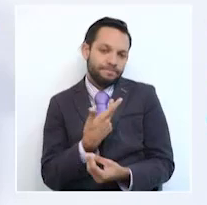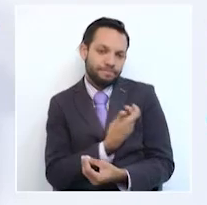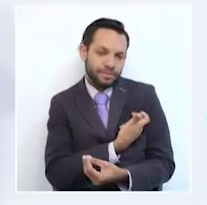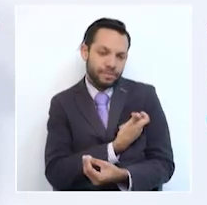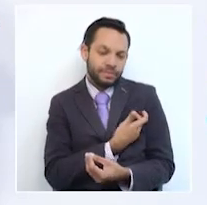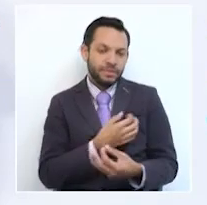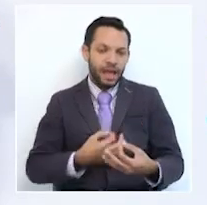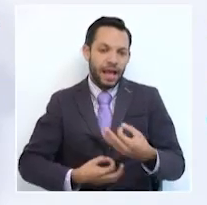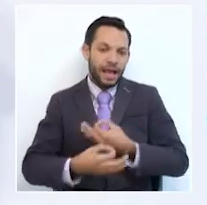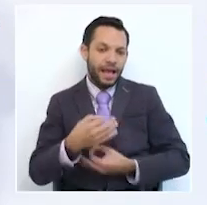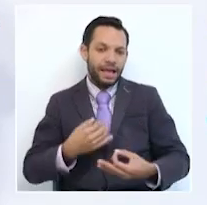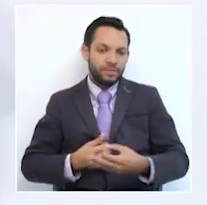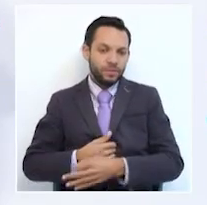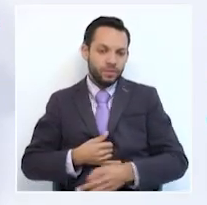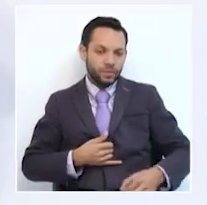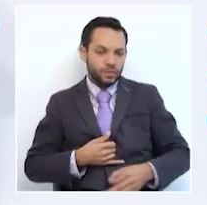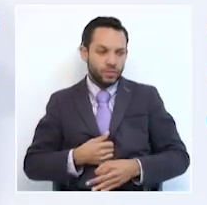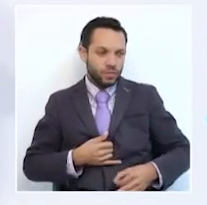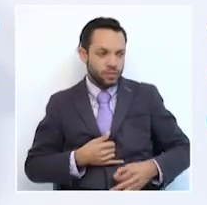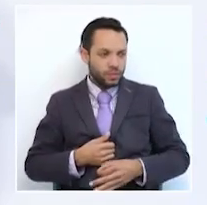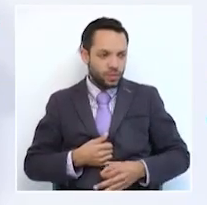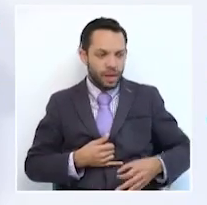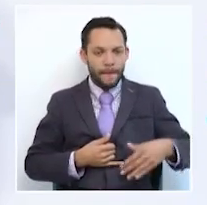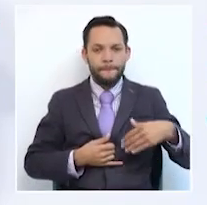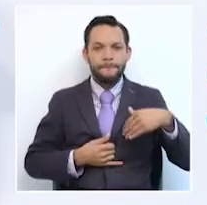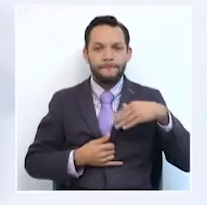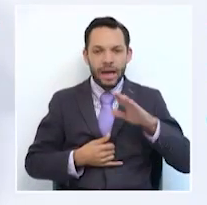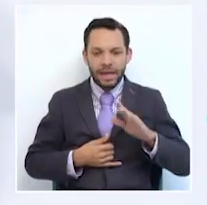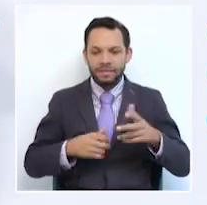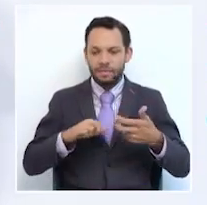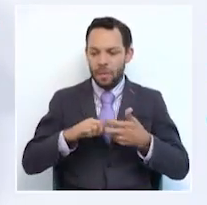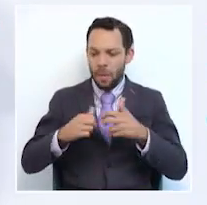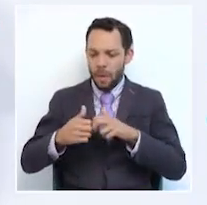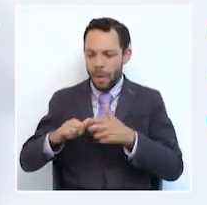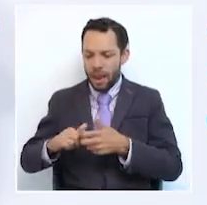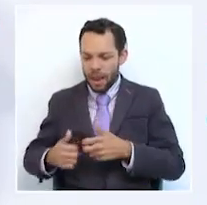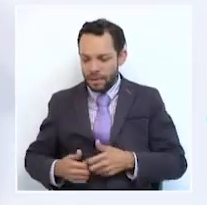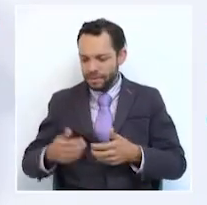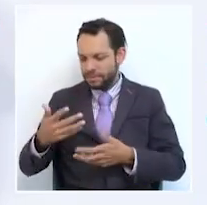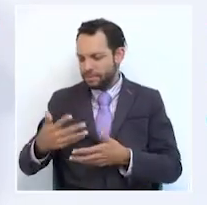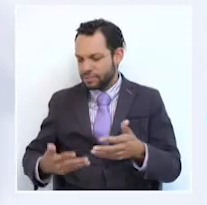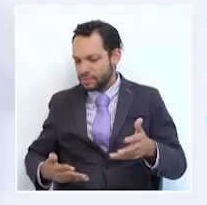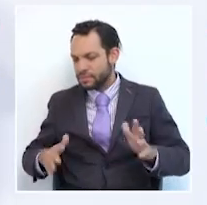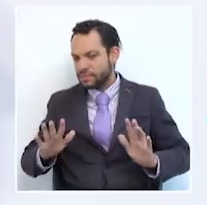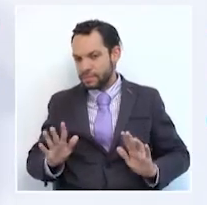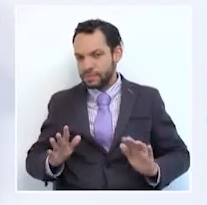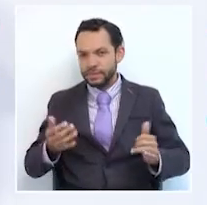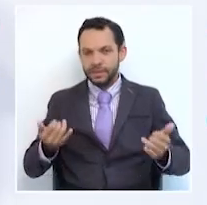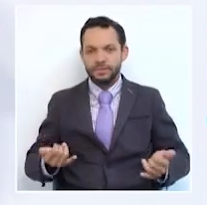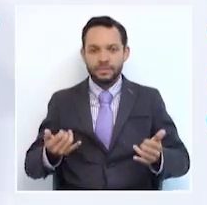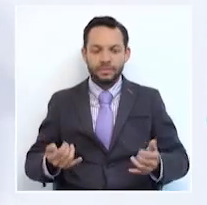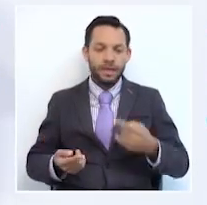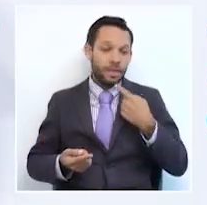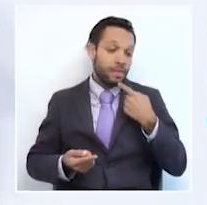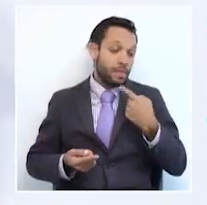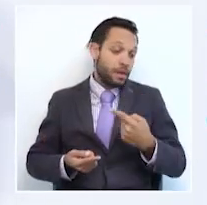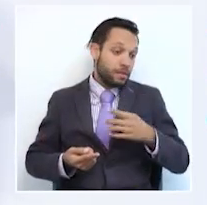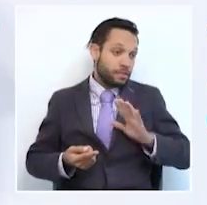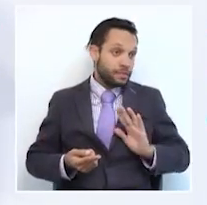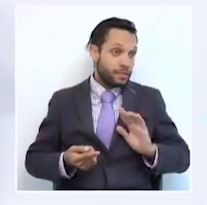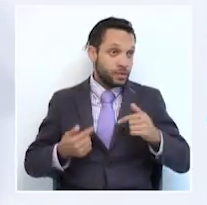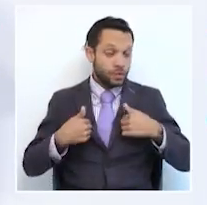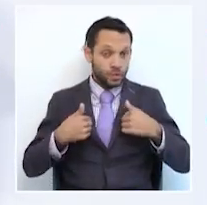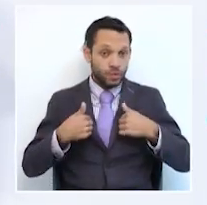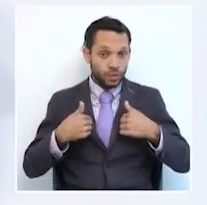intestinal entonces dicen todo lo que puede suceder y él y él lo que está diciendo claro si yo tengo mala